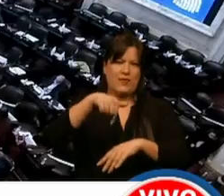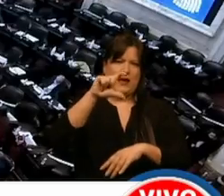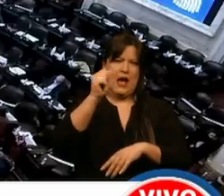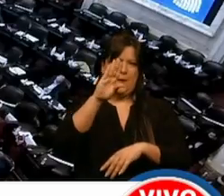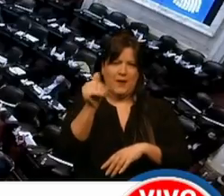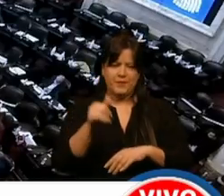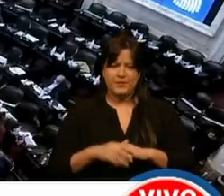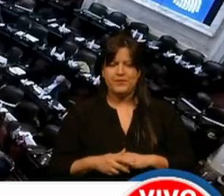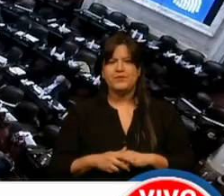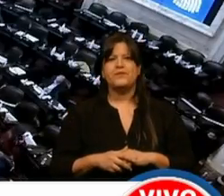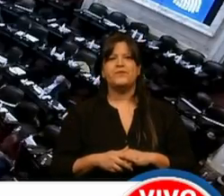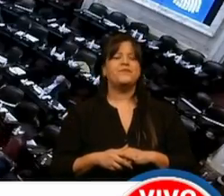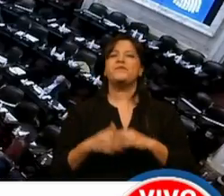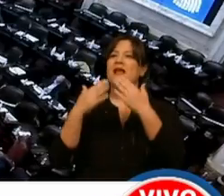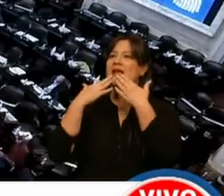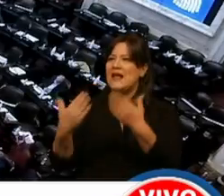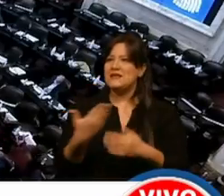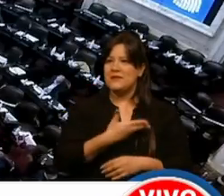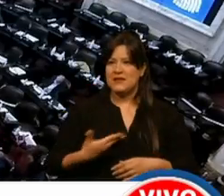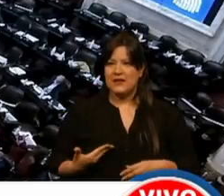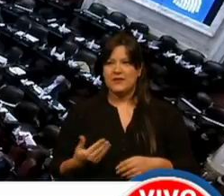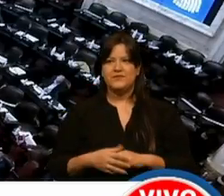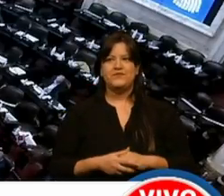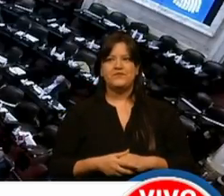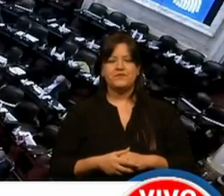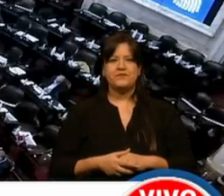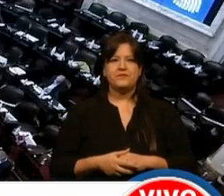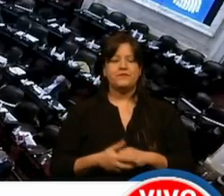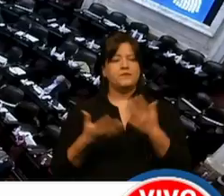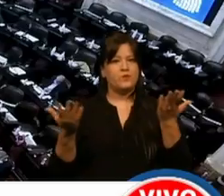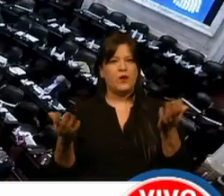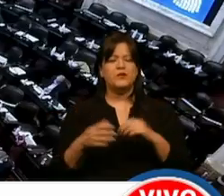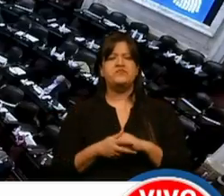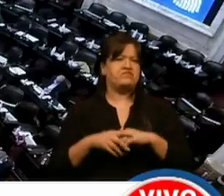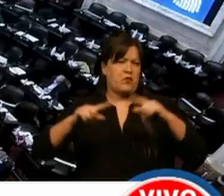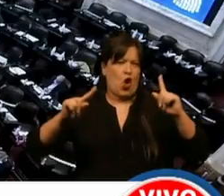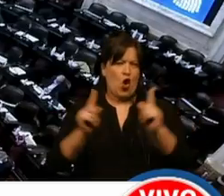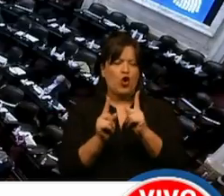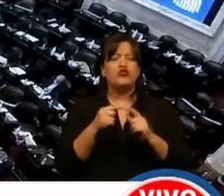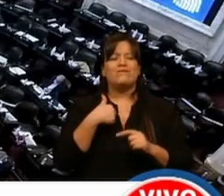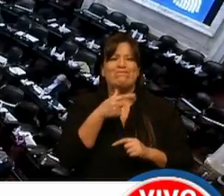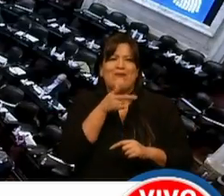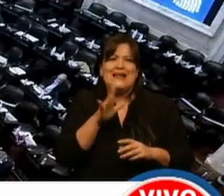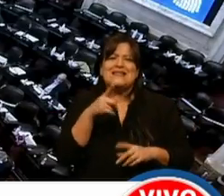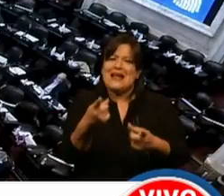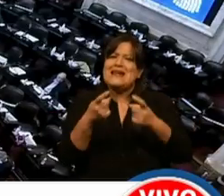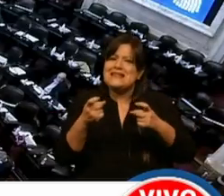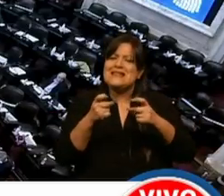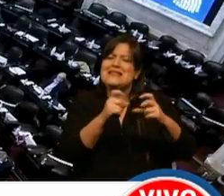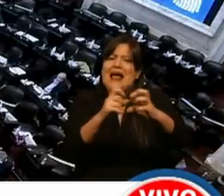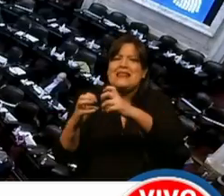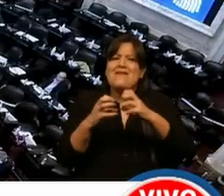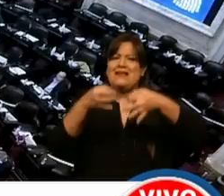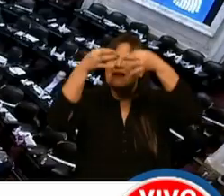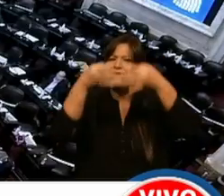estamos micrófono a esta gracias presidente bueno brevemente creo que necesitamos debatir mejor la estrategia